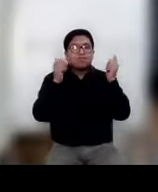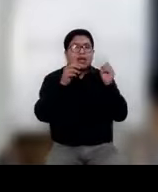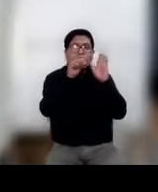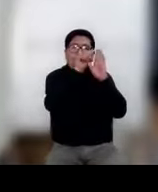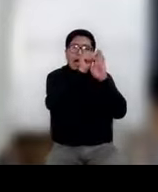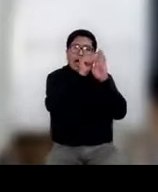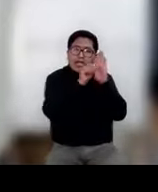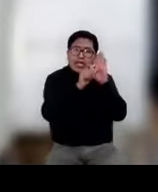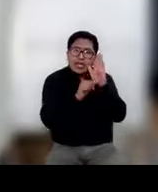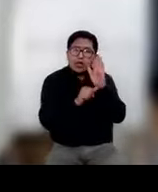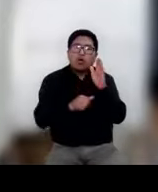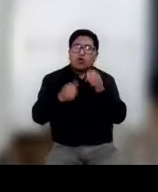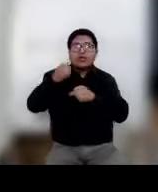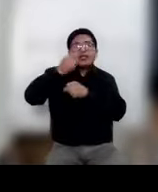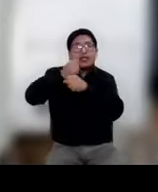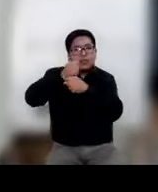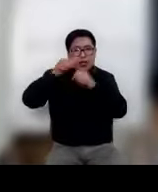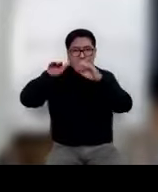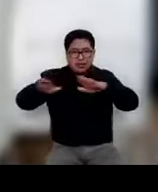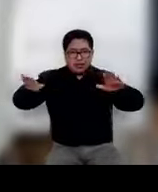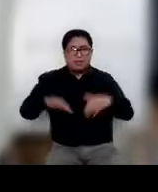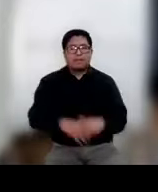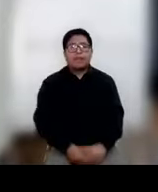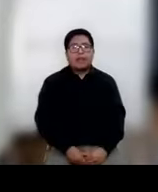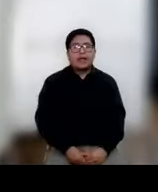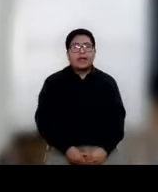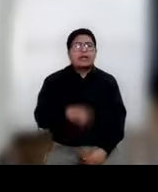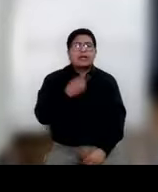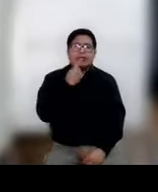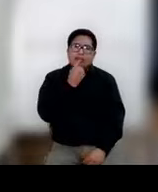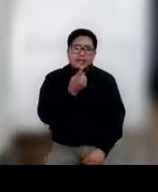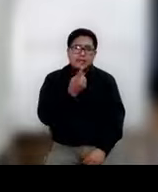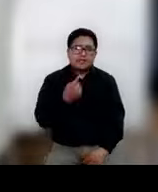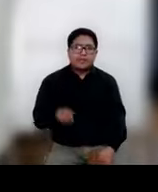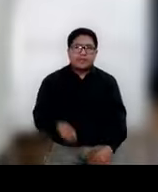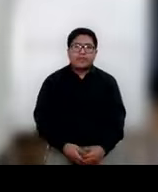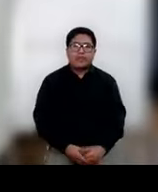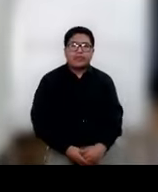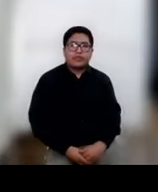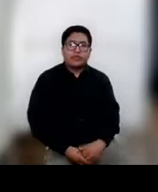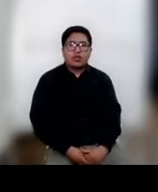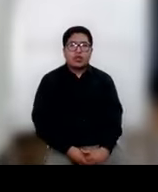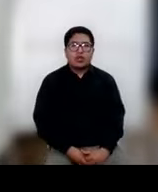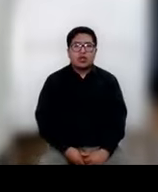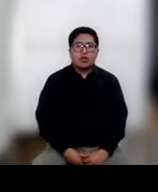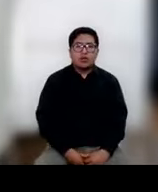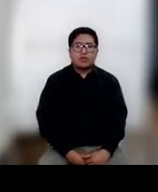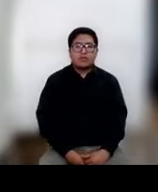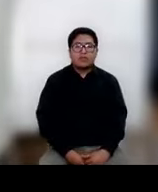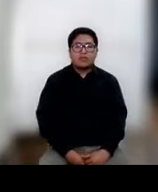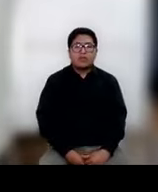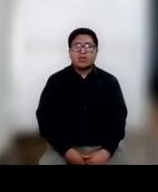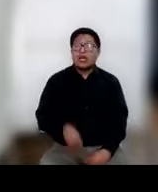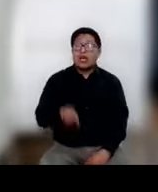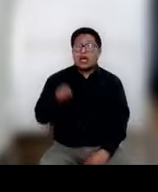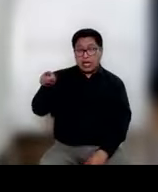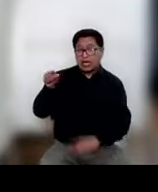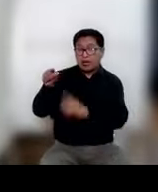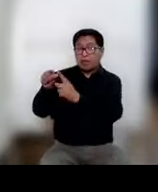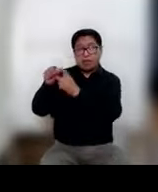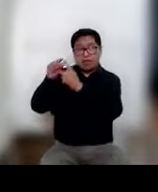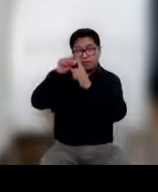gustaba del trabajo infantil entonces ellos decían y han manifestado aquí un nicho con ley o sin ley